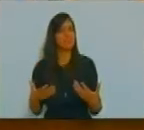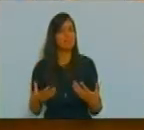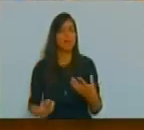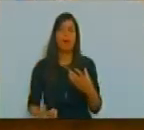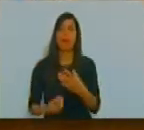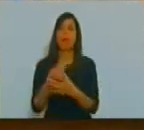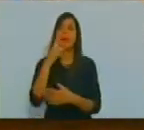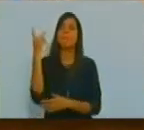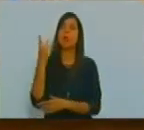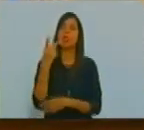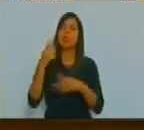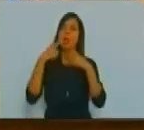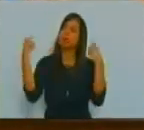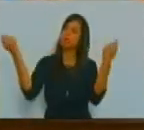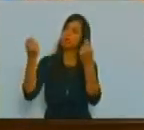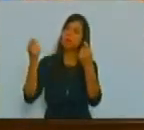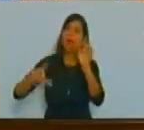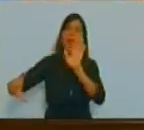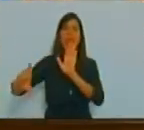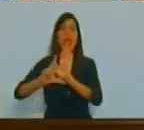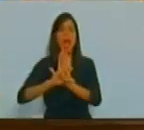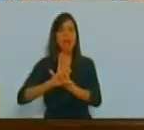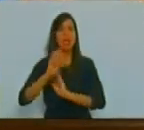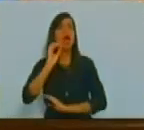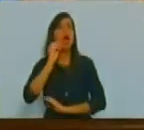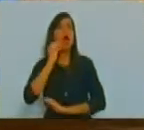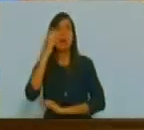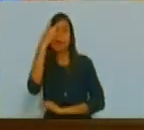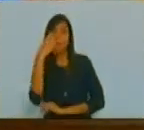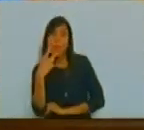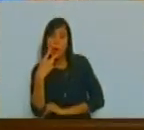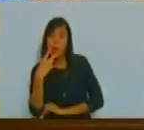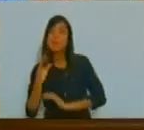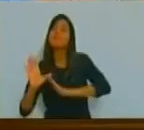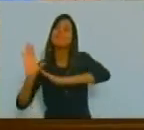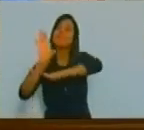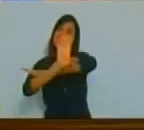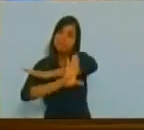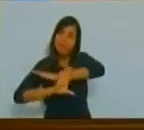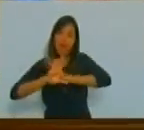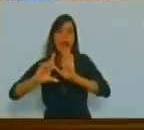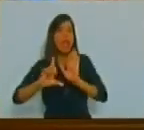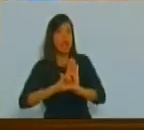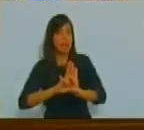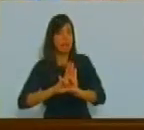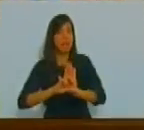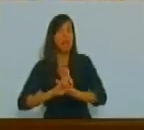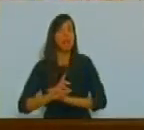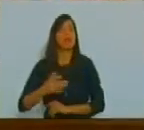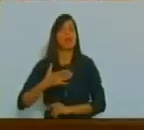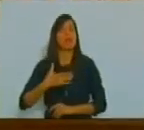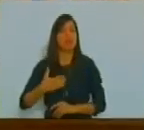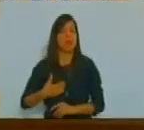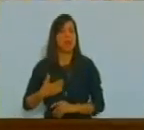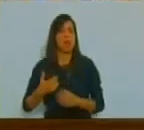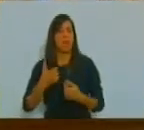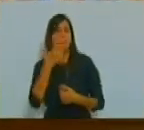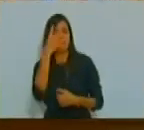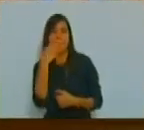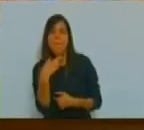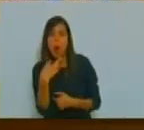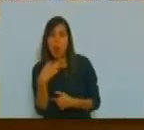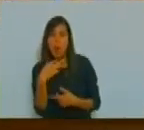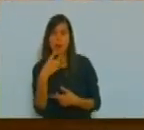pública para la juventud más desvalida para la juventud más humilde la juventud donde queremos erradicar la pobreza extrema